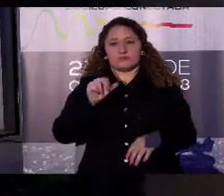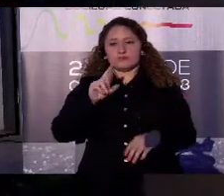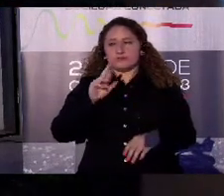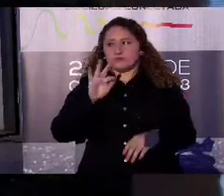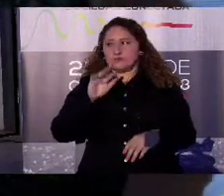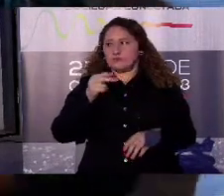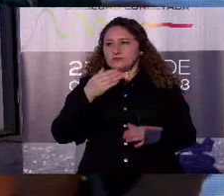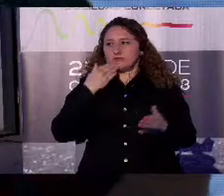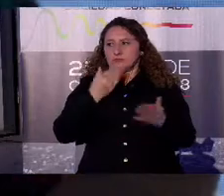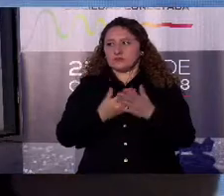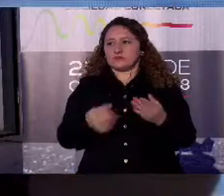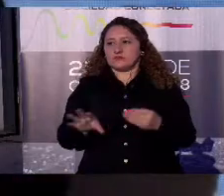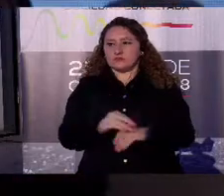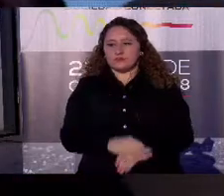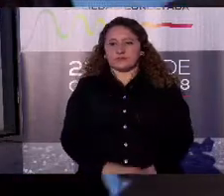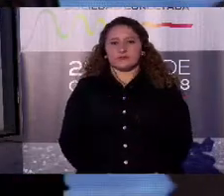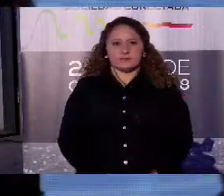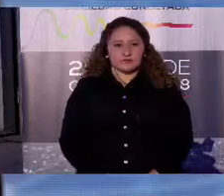gracias a todos.